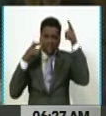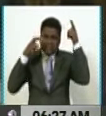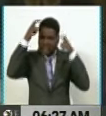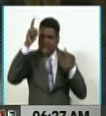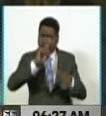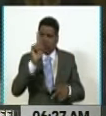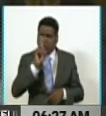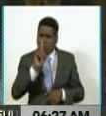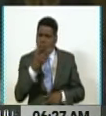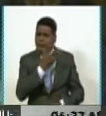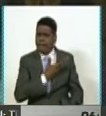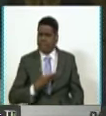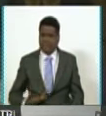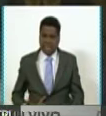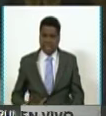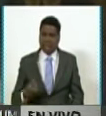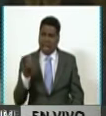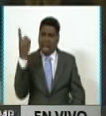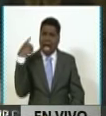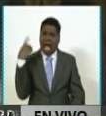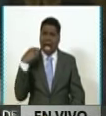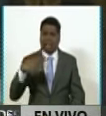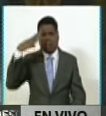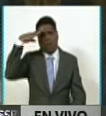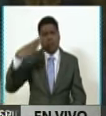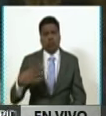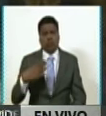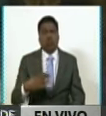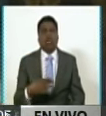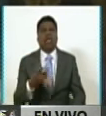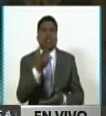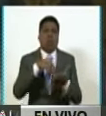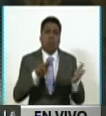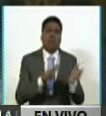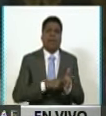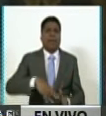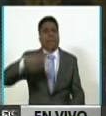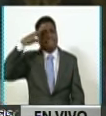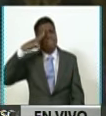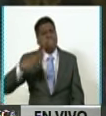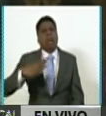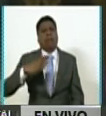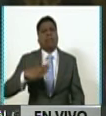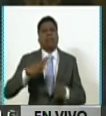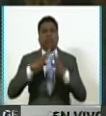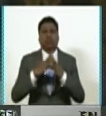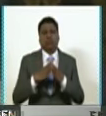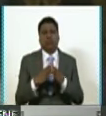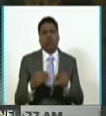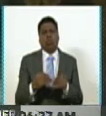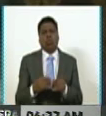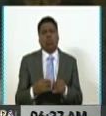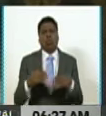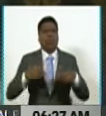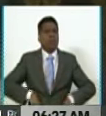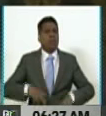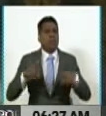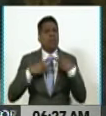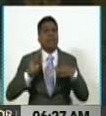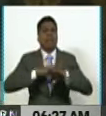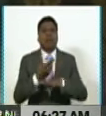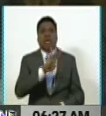fue presidente, sino antes como soldado, reivindicando en los cuarteles su obra, su lucha, su biografía, porque la operación militar del